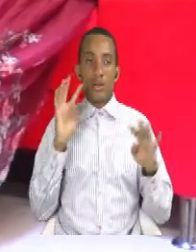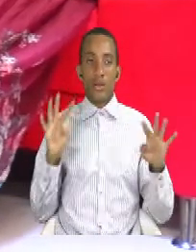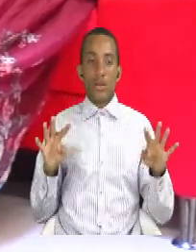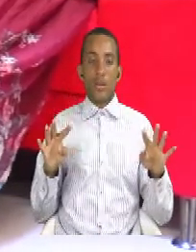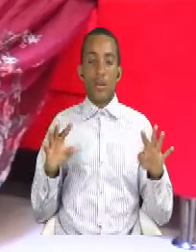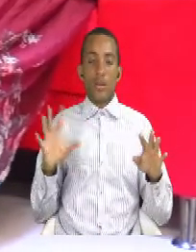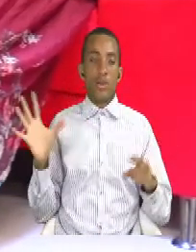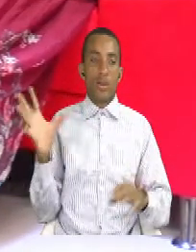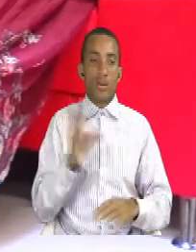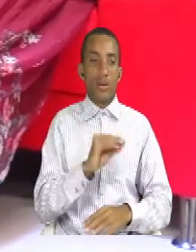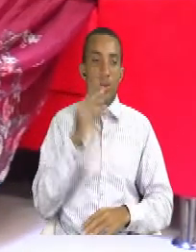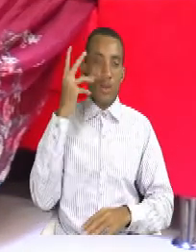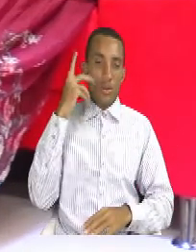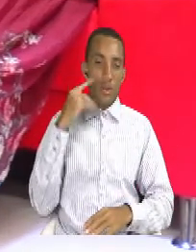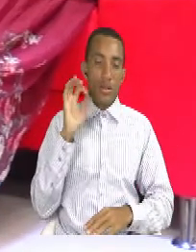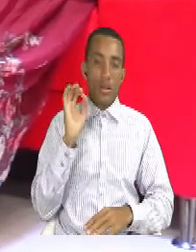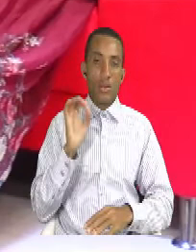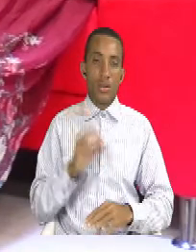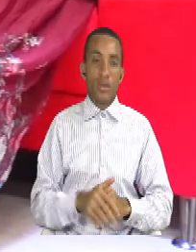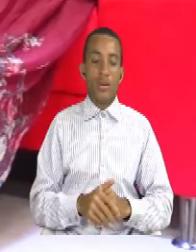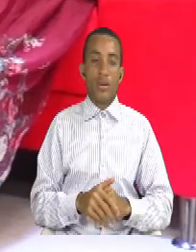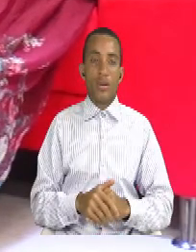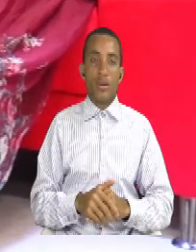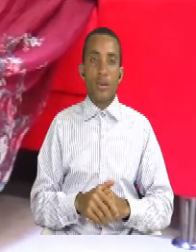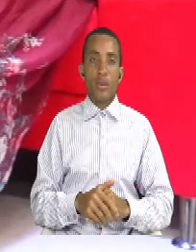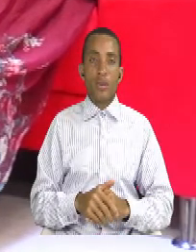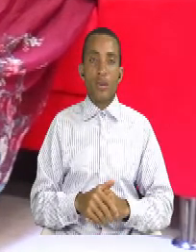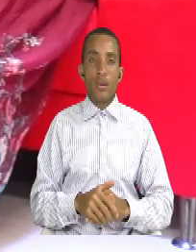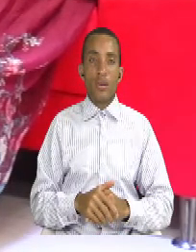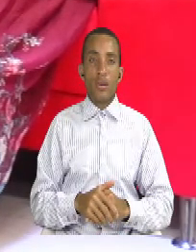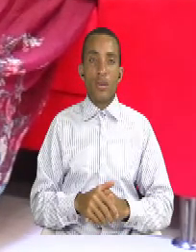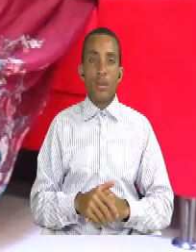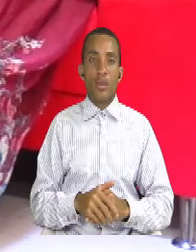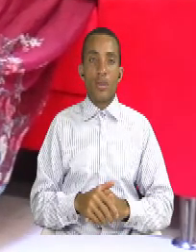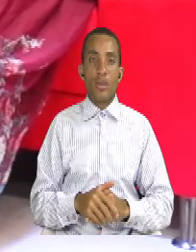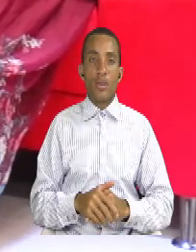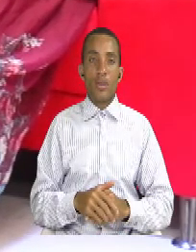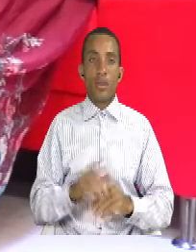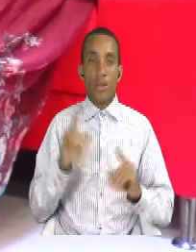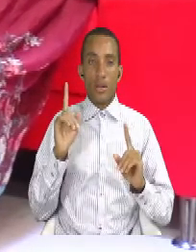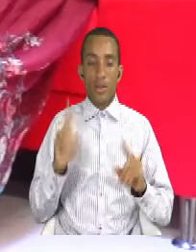todos los días están ahí conectaditos con nosotros, cumpliendo la